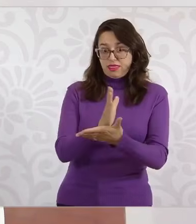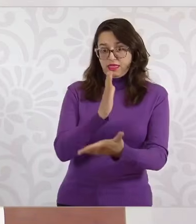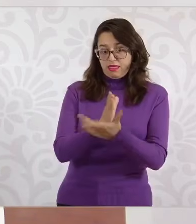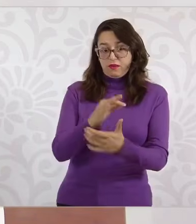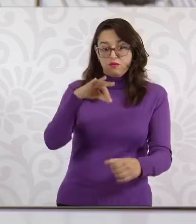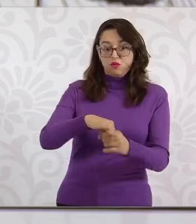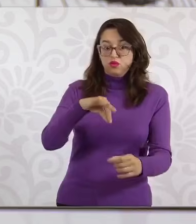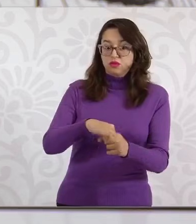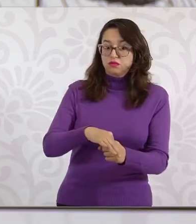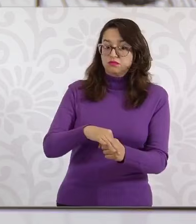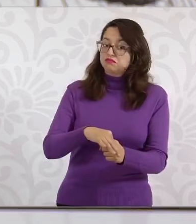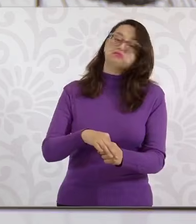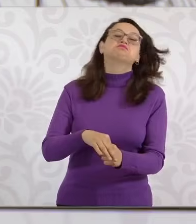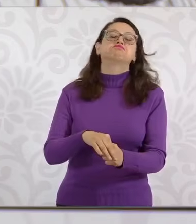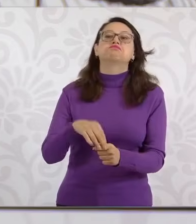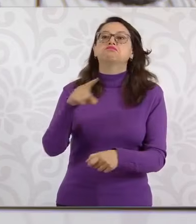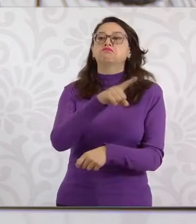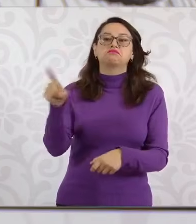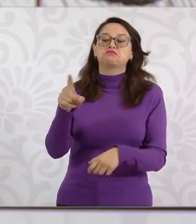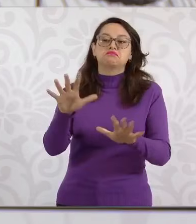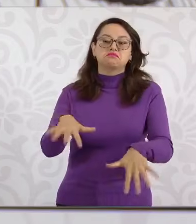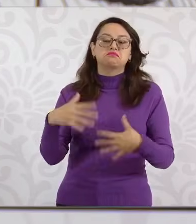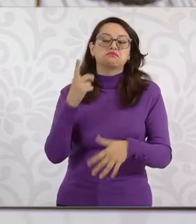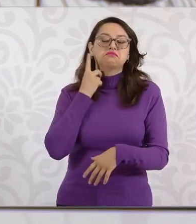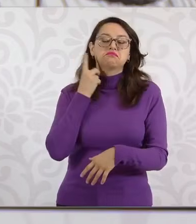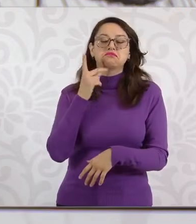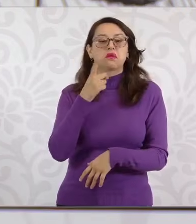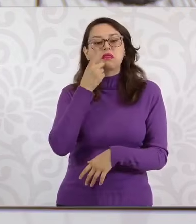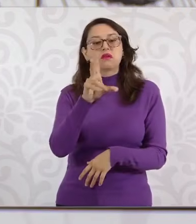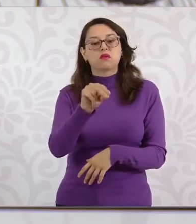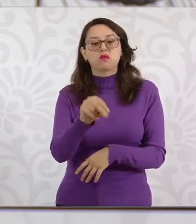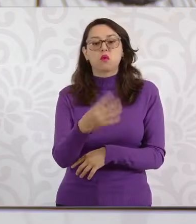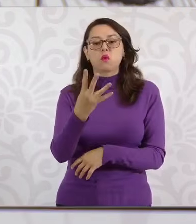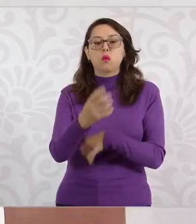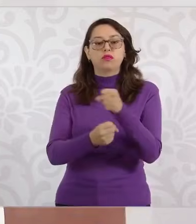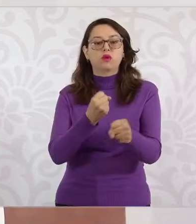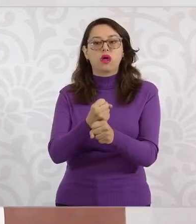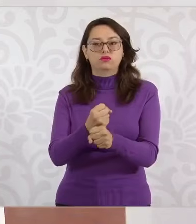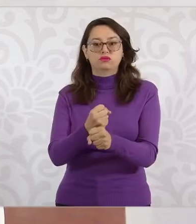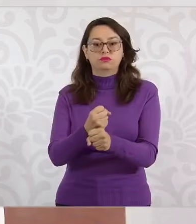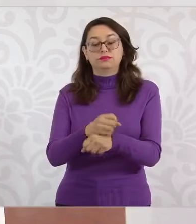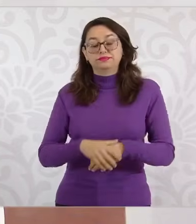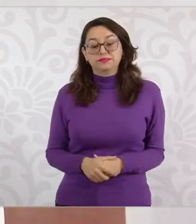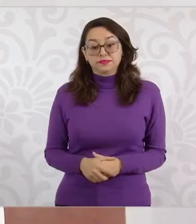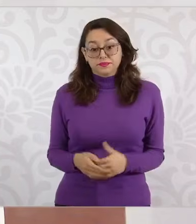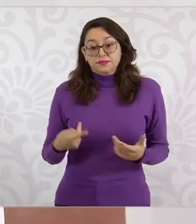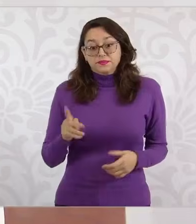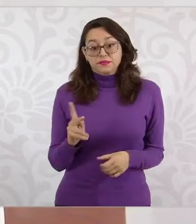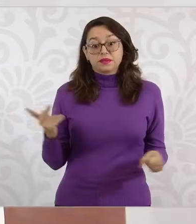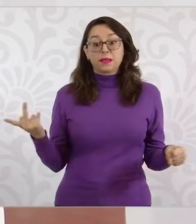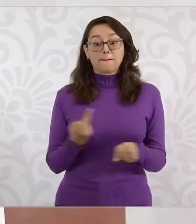pero no se acepta y se va al siguiente año. El siguiente año, ¿qué problema tiene? Se pusieron una tercera parte de